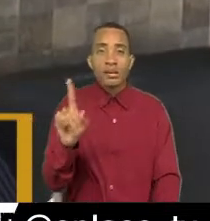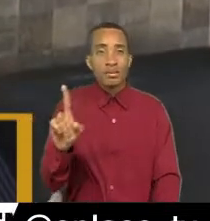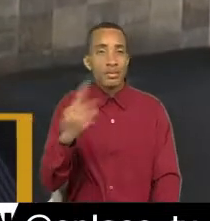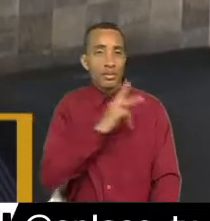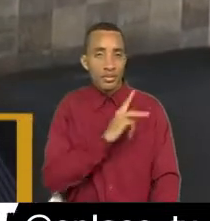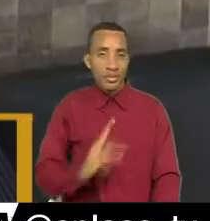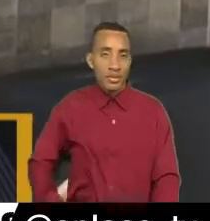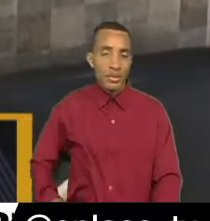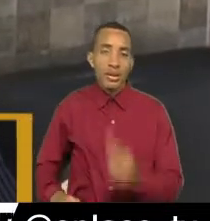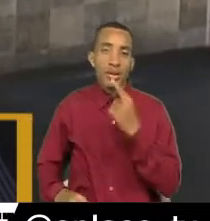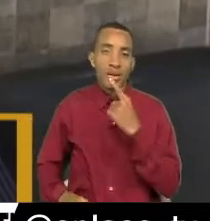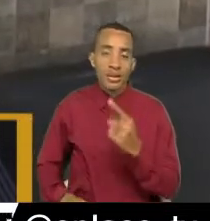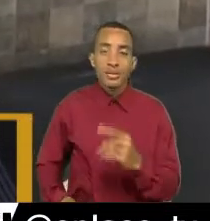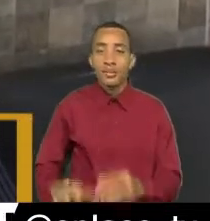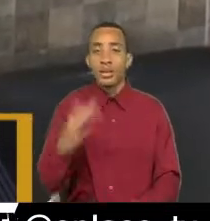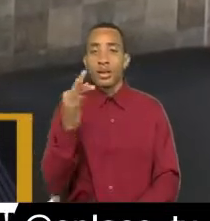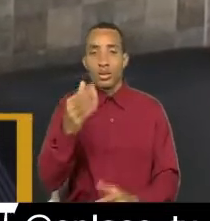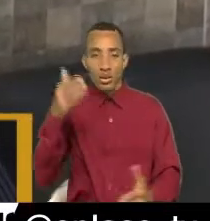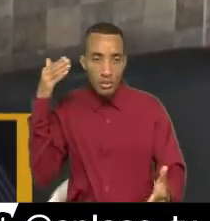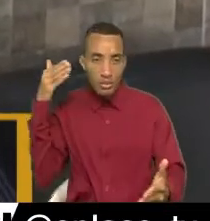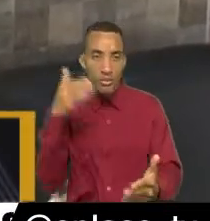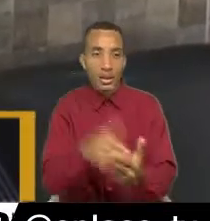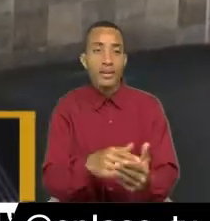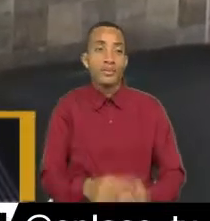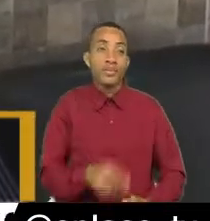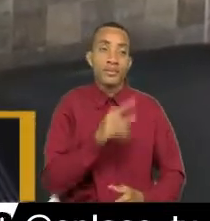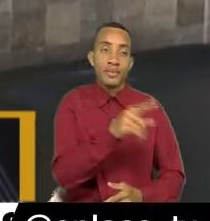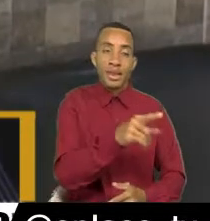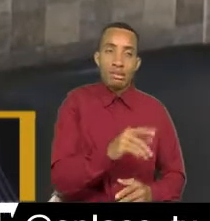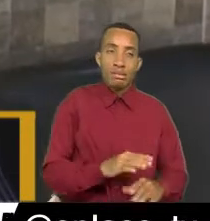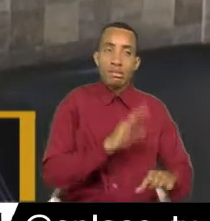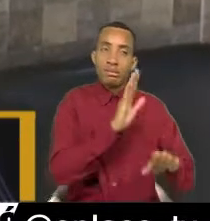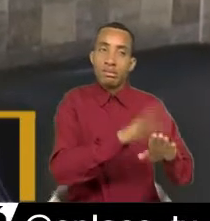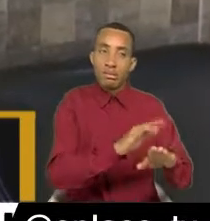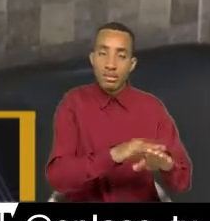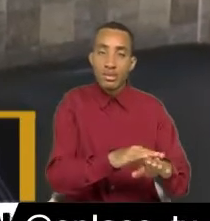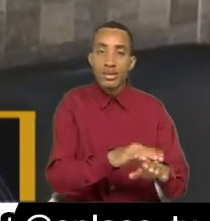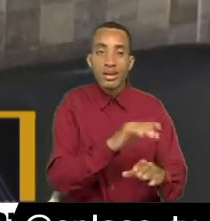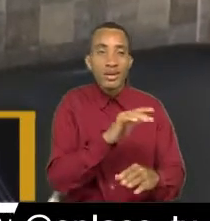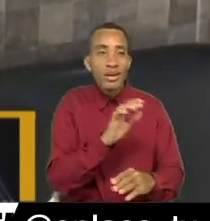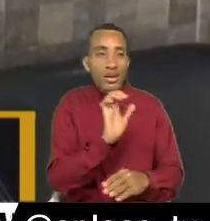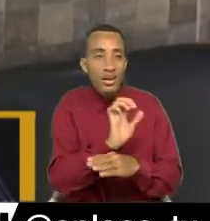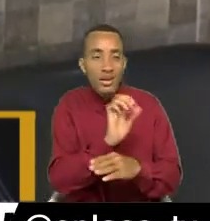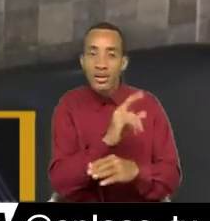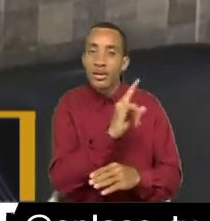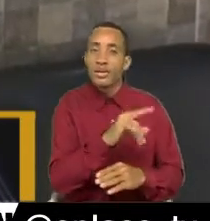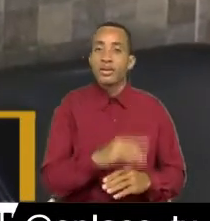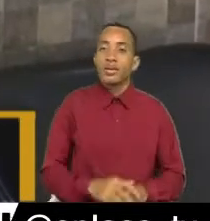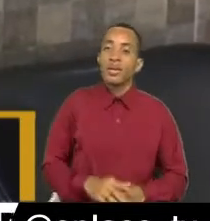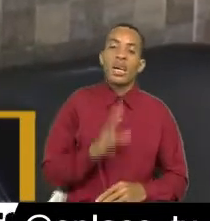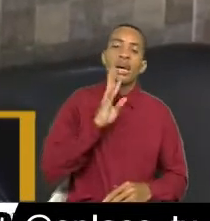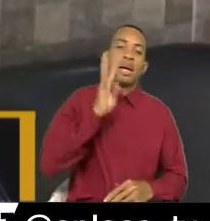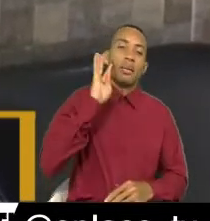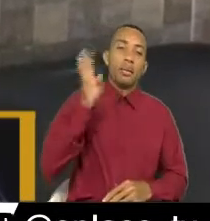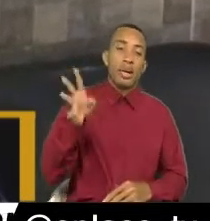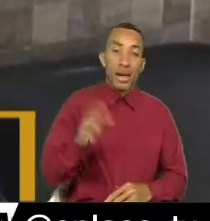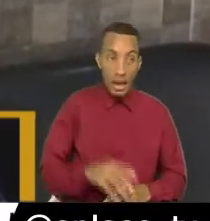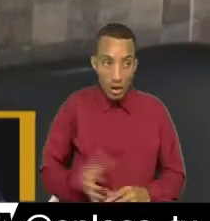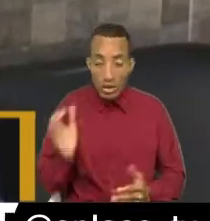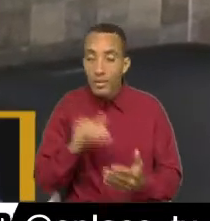se hizo la tutela, se hizo el desacato, eso está en el juzgado. El juzgado allá no se han pronunciado en el juzgado